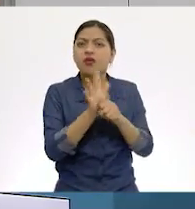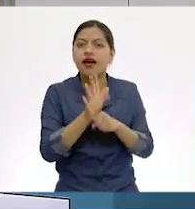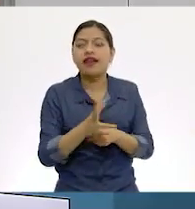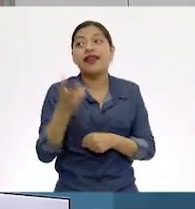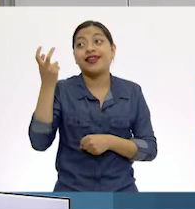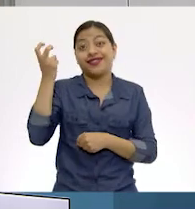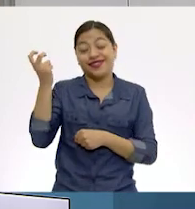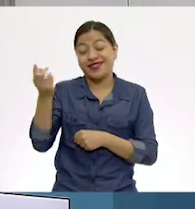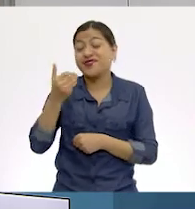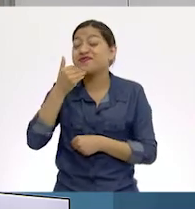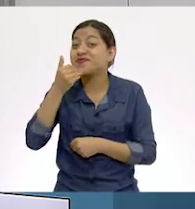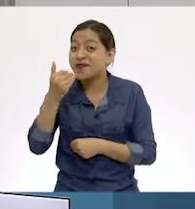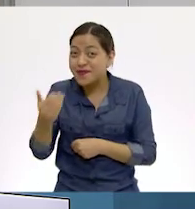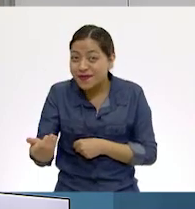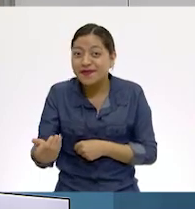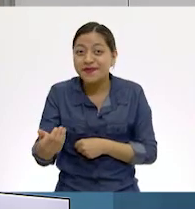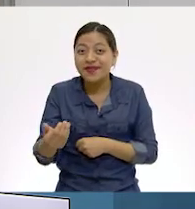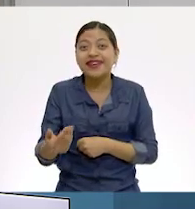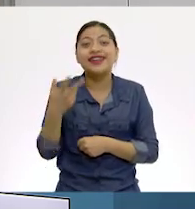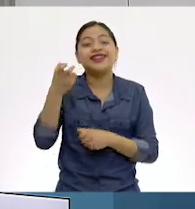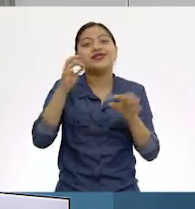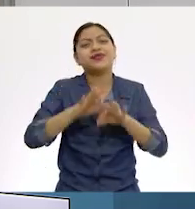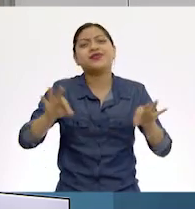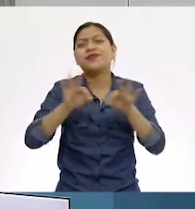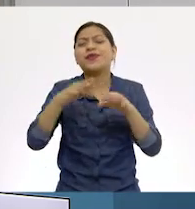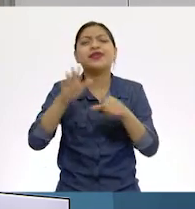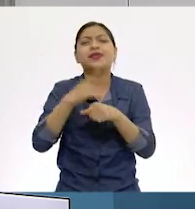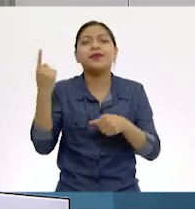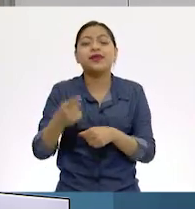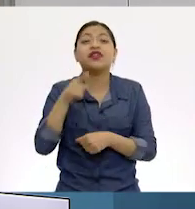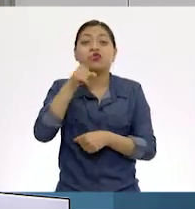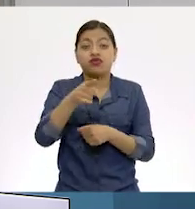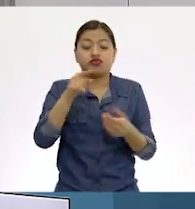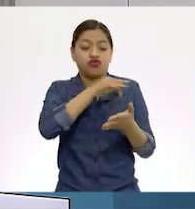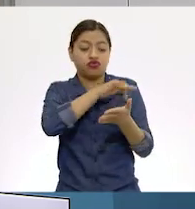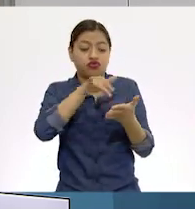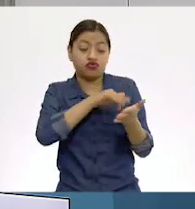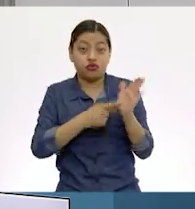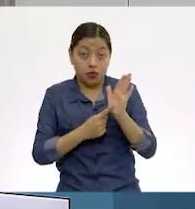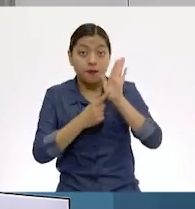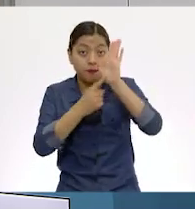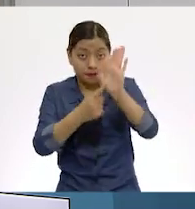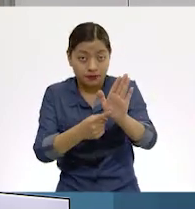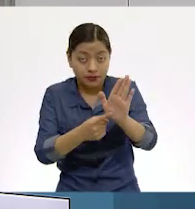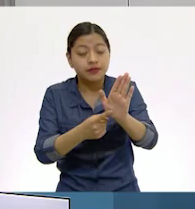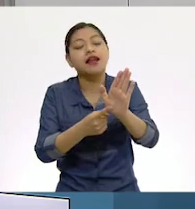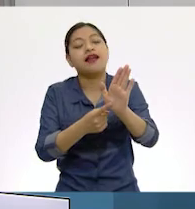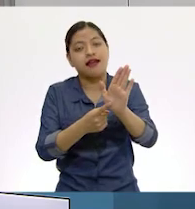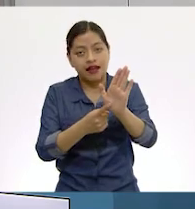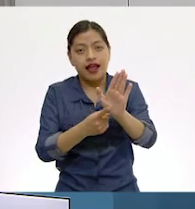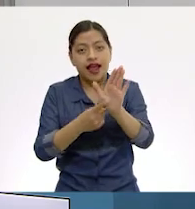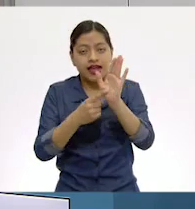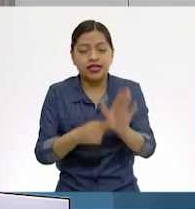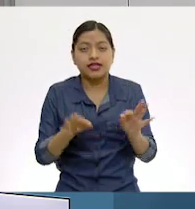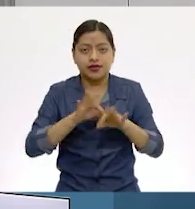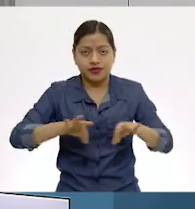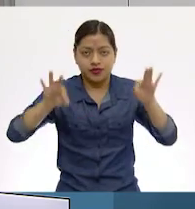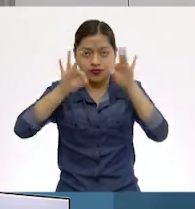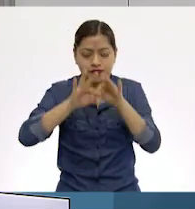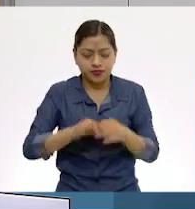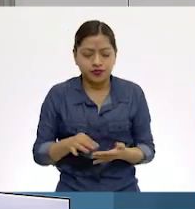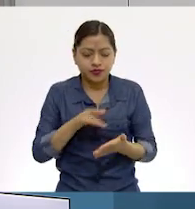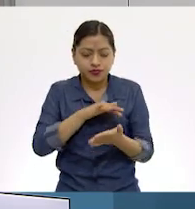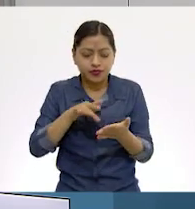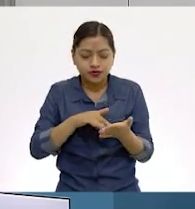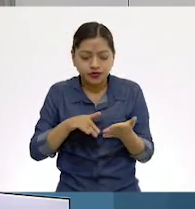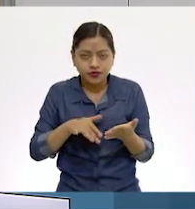muy bien. Ese dato es importante principalmente cuando escribimos un texto expositivo. Lo mejor es consultar fuentes